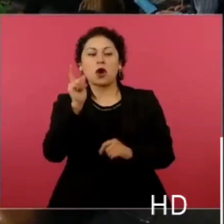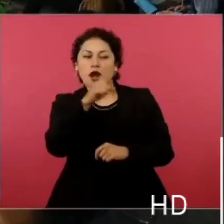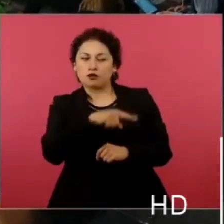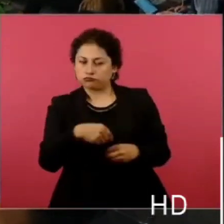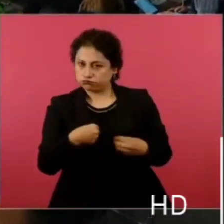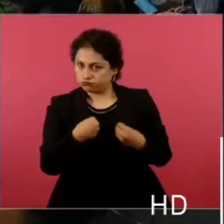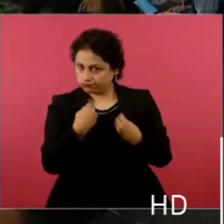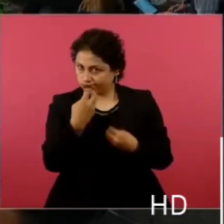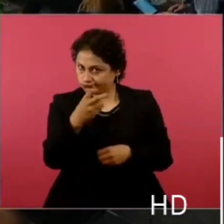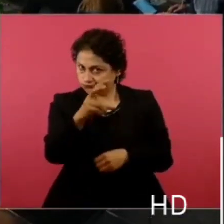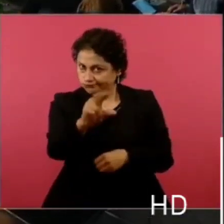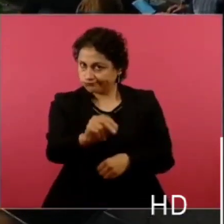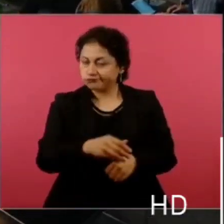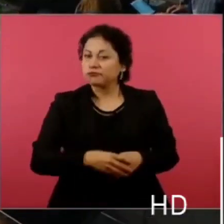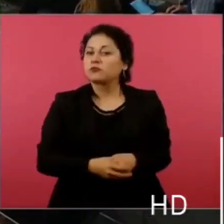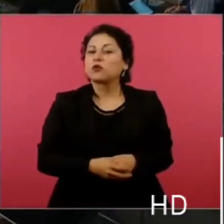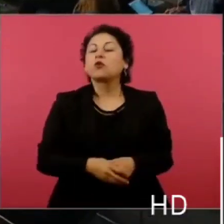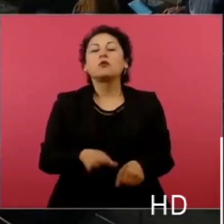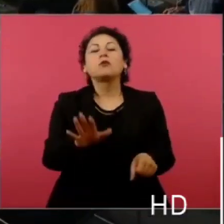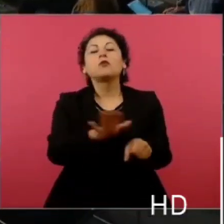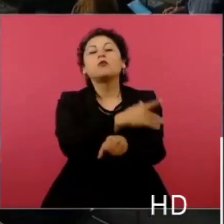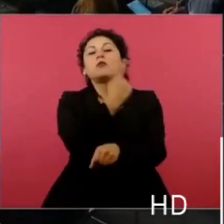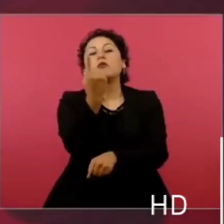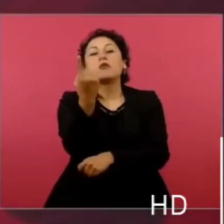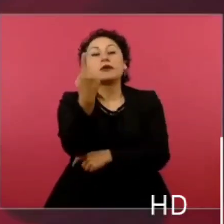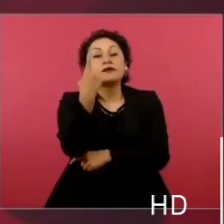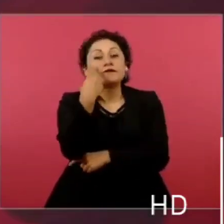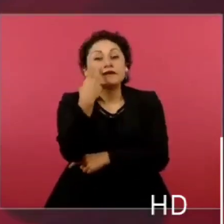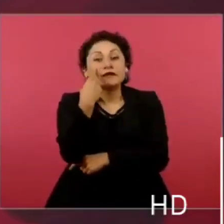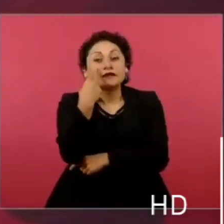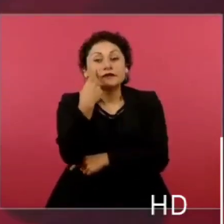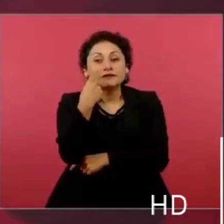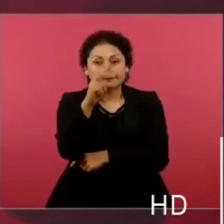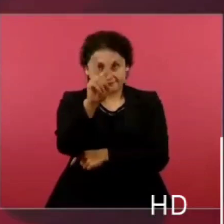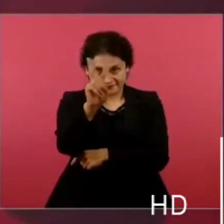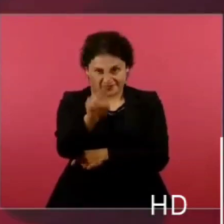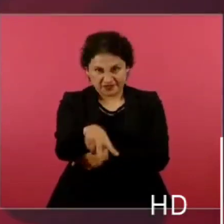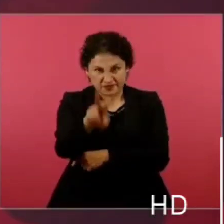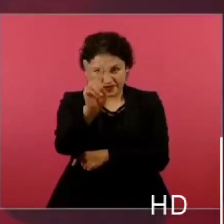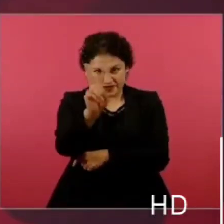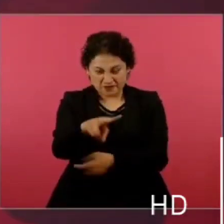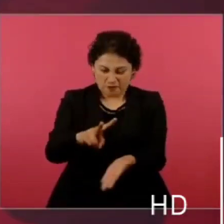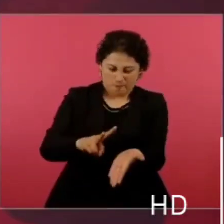Presidente, porque vale más heredar a los hijos